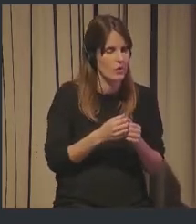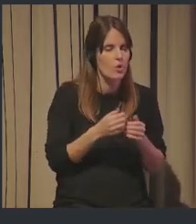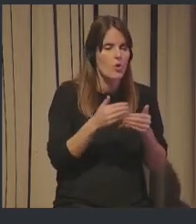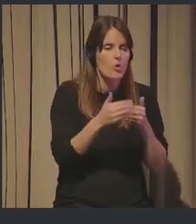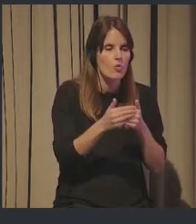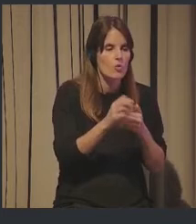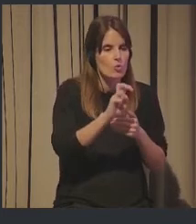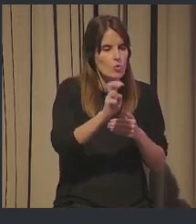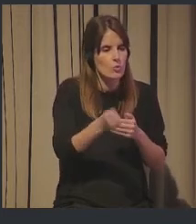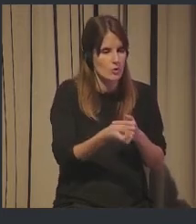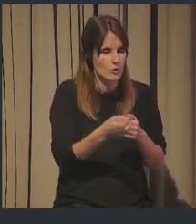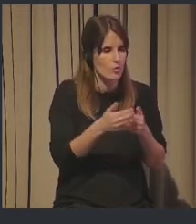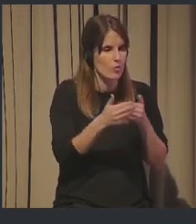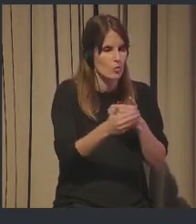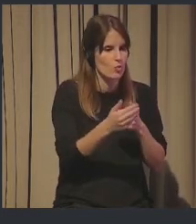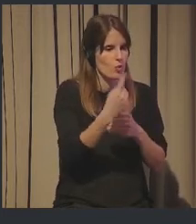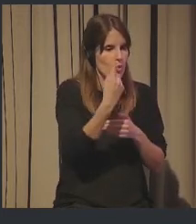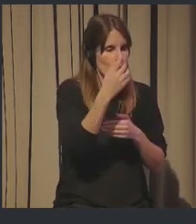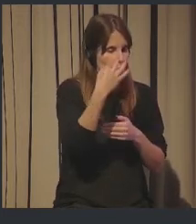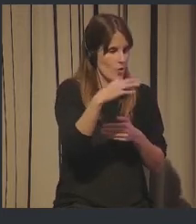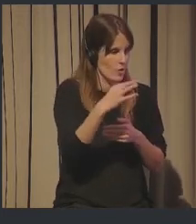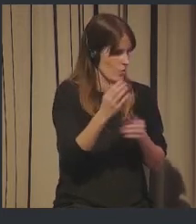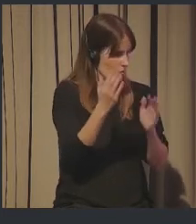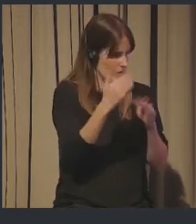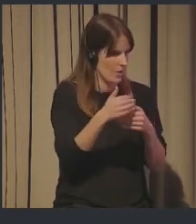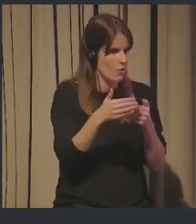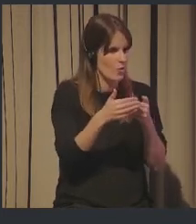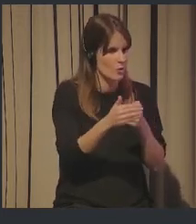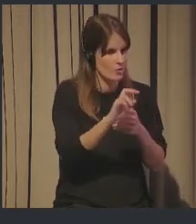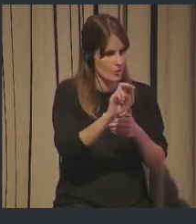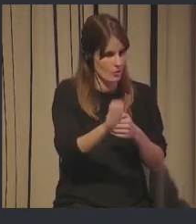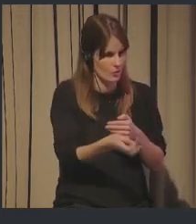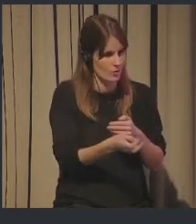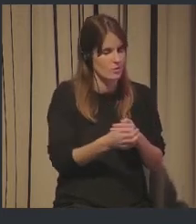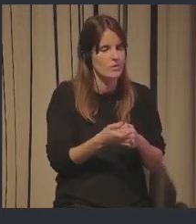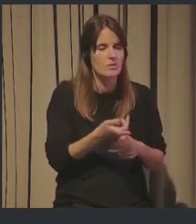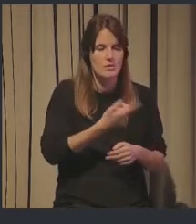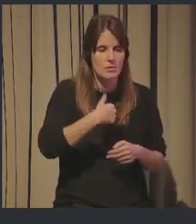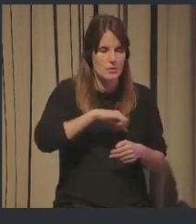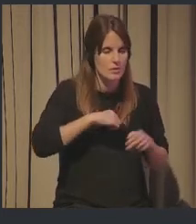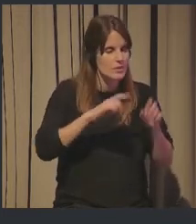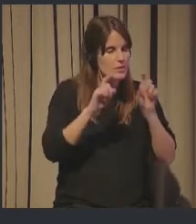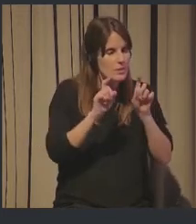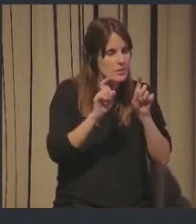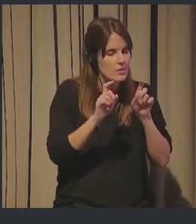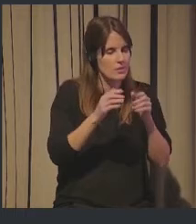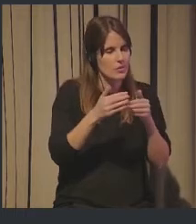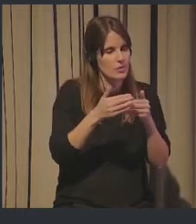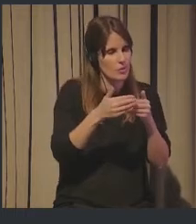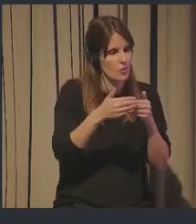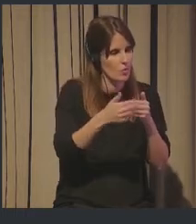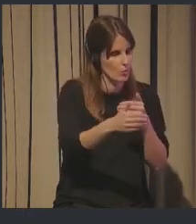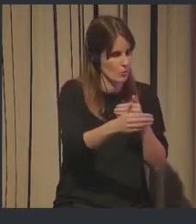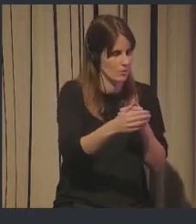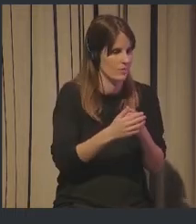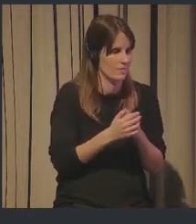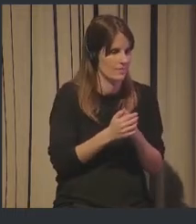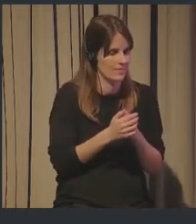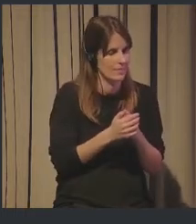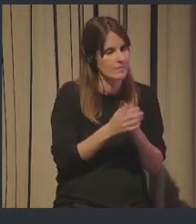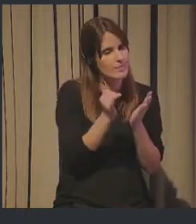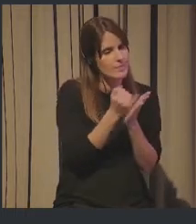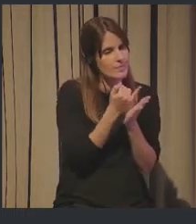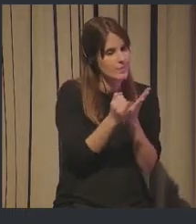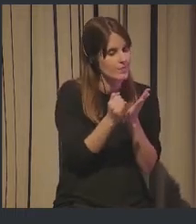no es el futuro en singular. Y nosotros enseñamos el futuro. El título de nuestra organización es Teach